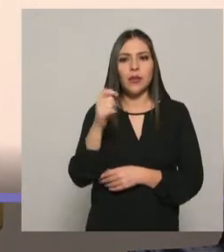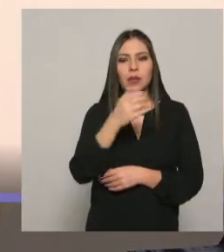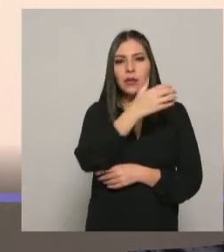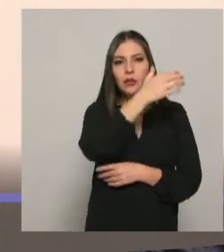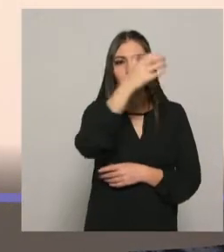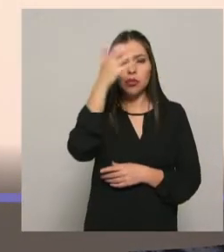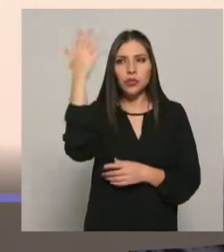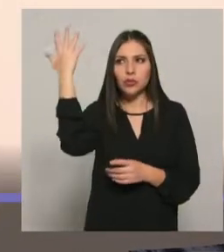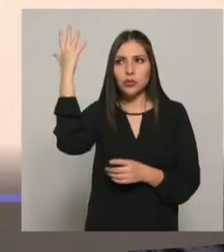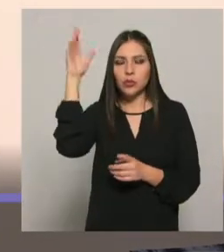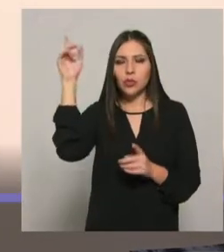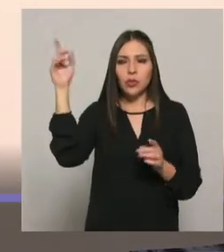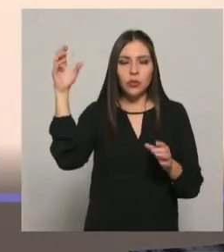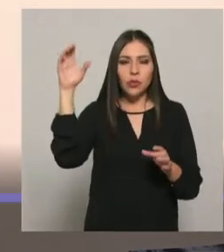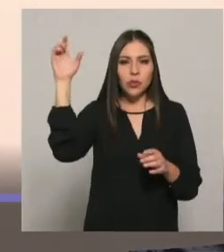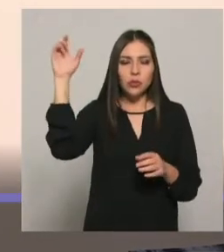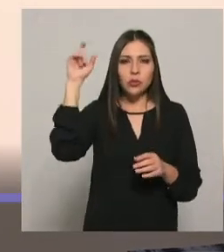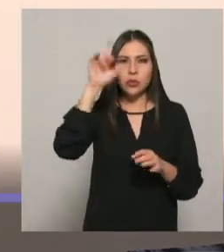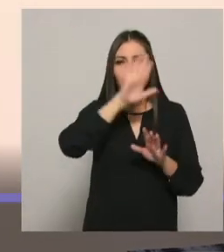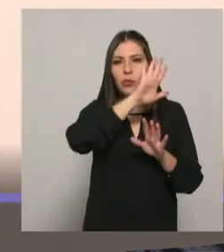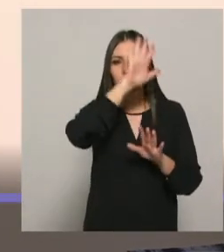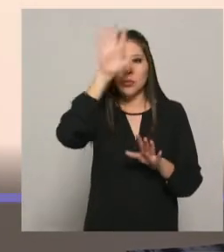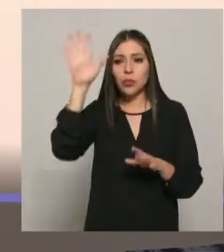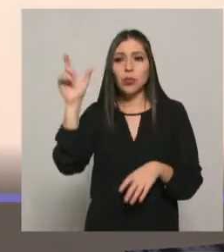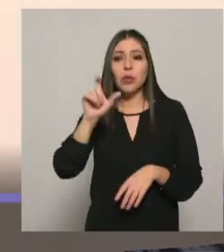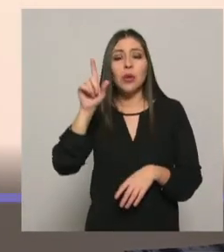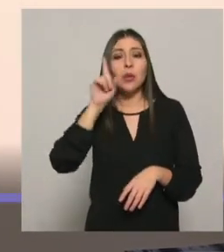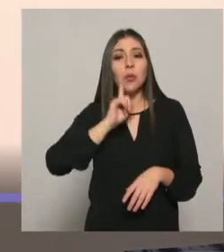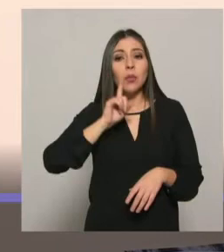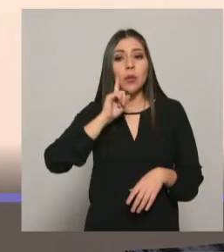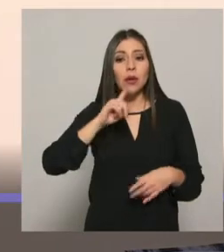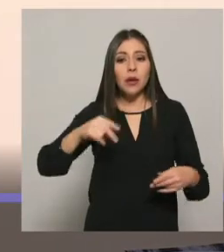Las mujeres muertas en parto se consideran diosas,